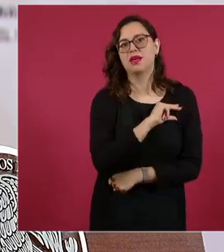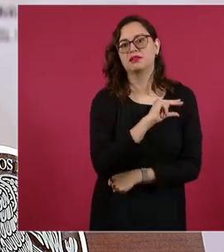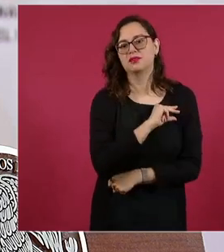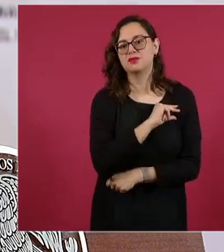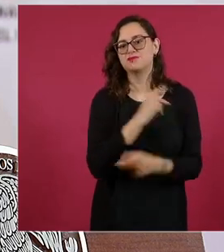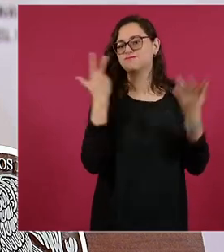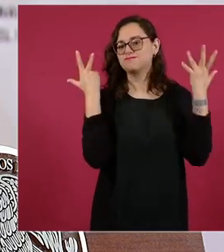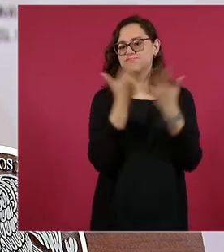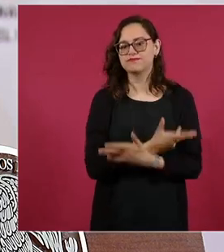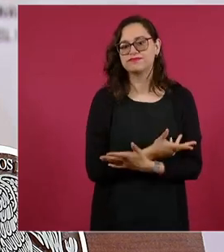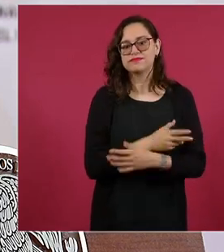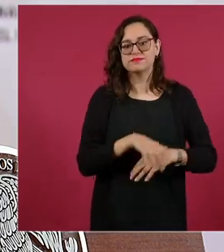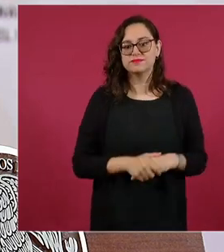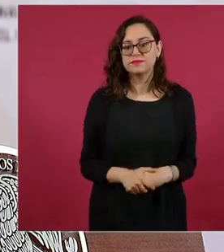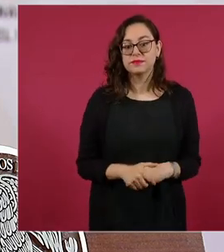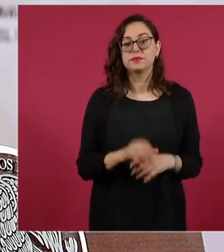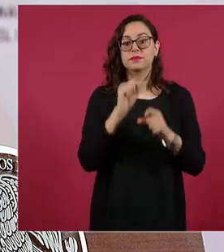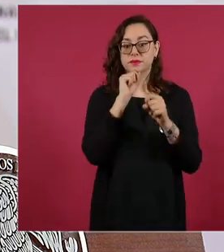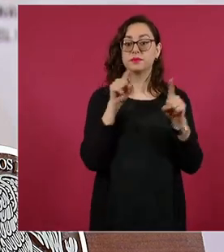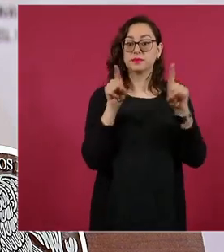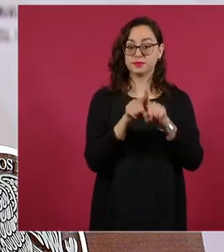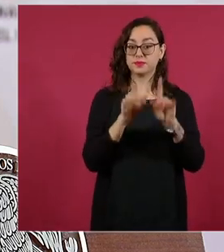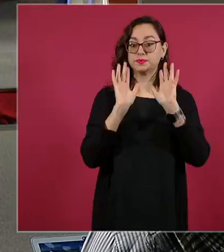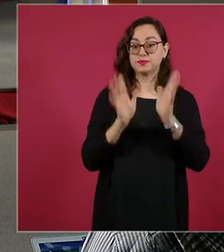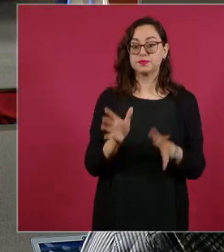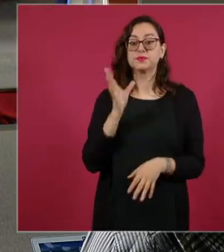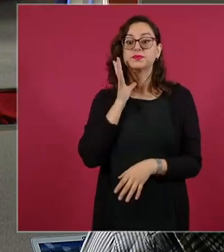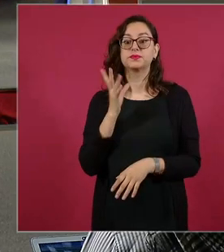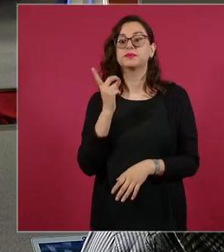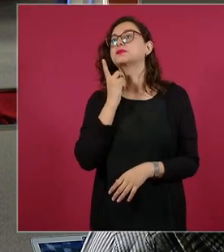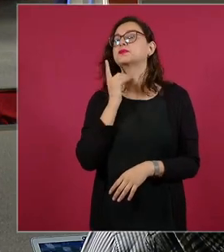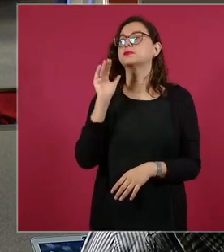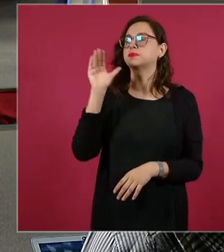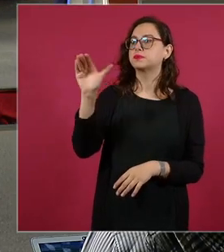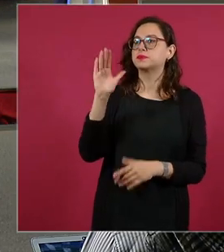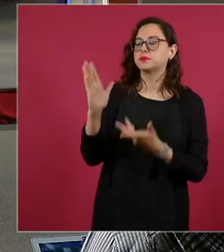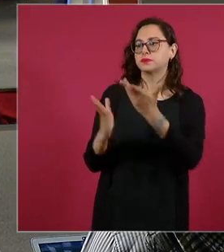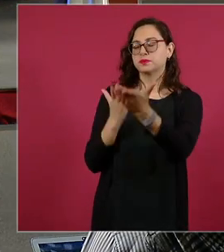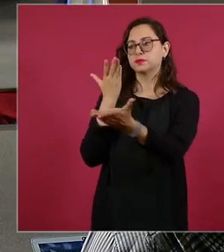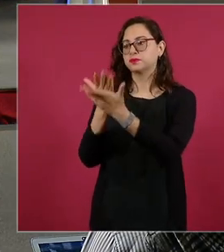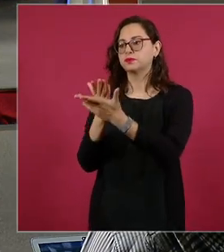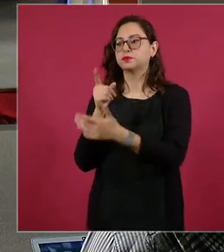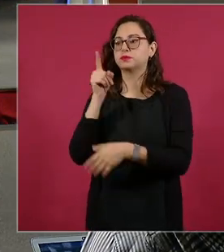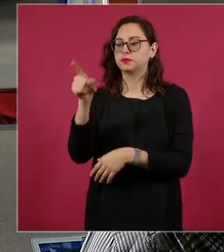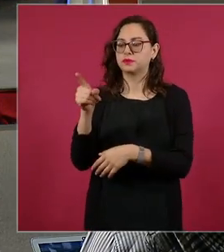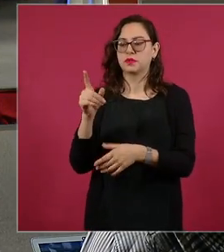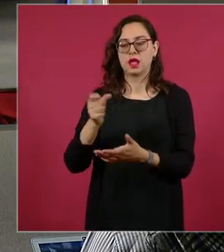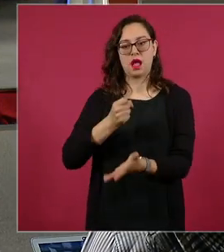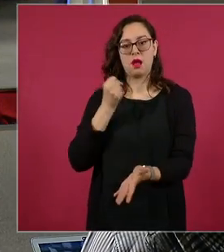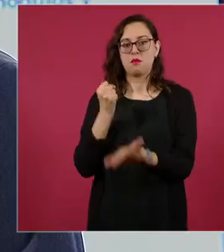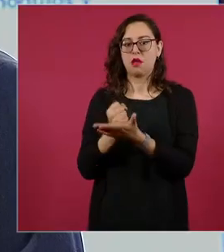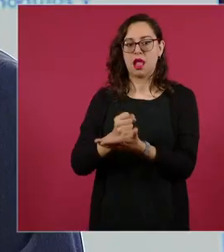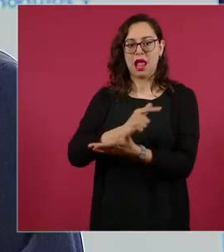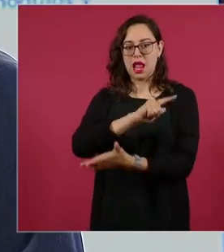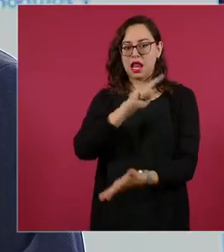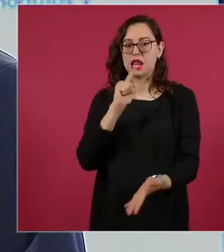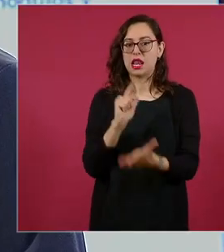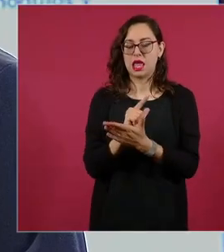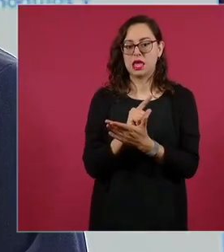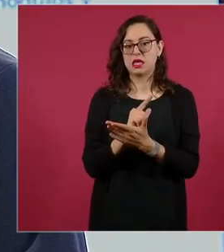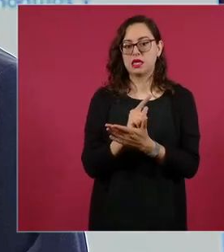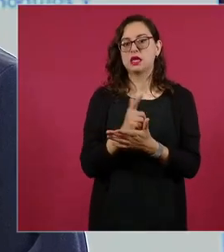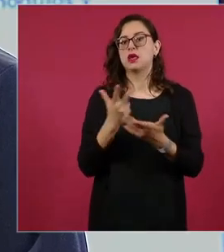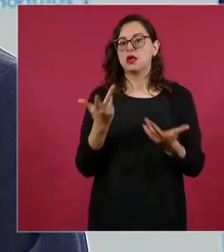comisiones de la Cámara de Diputados, se aprobó la Comisión de Seguridad Social y de Vivienda una